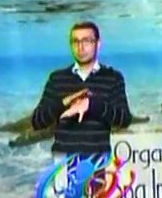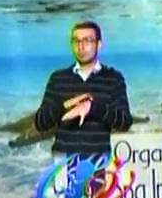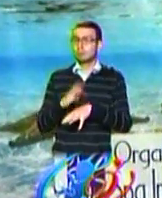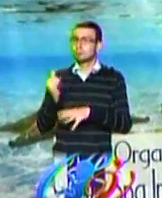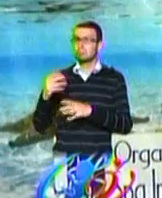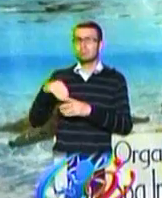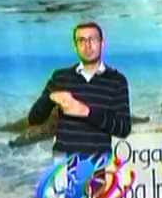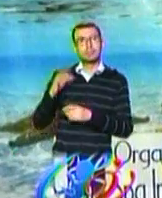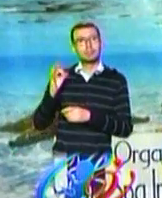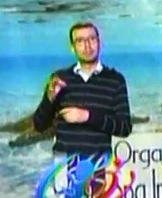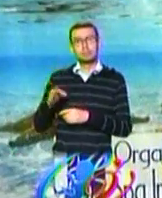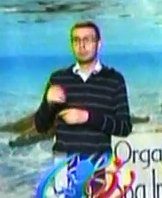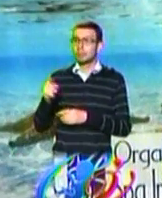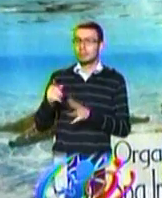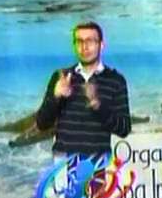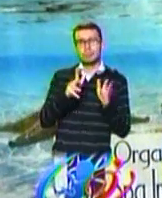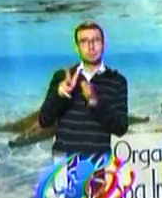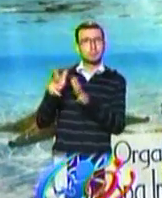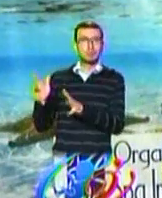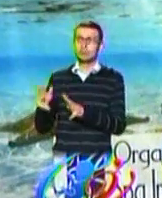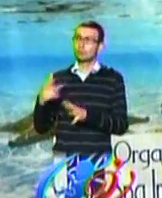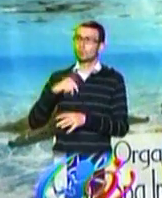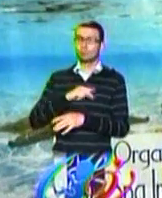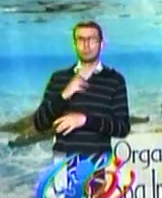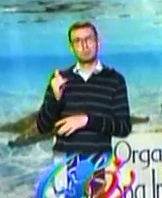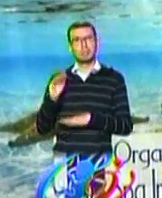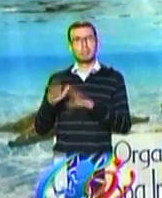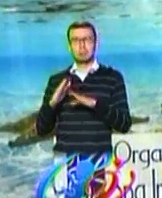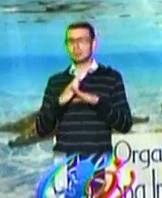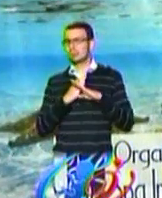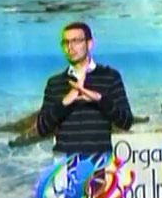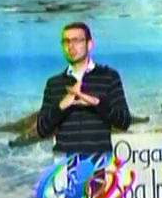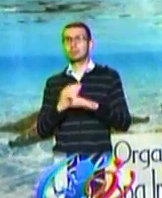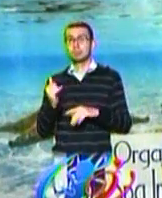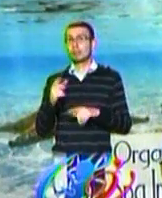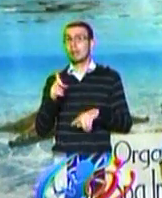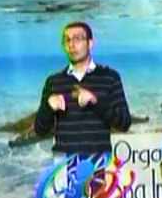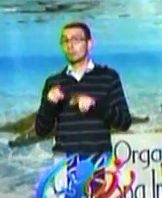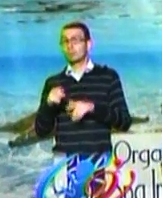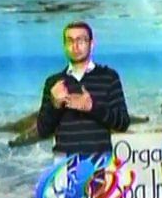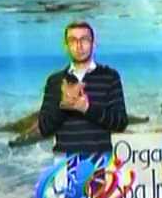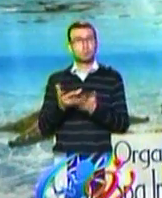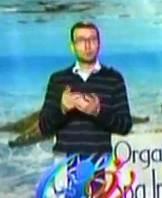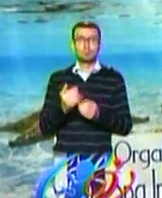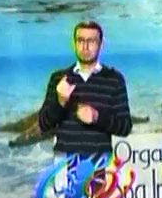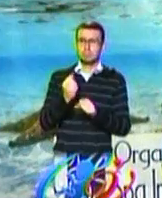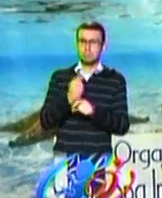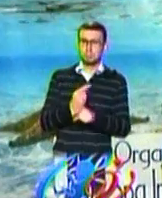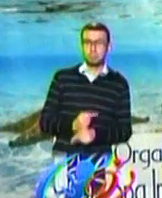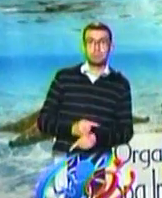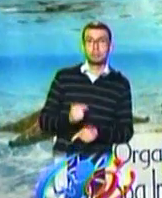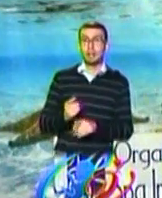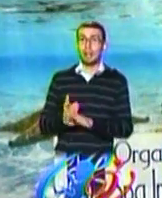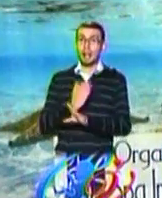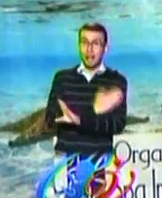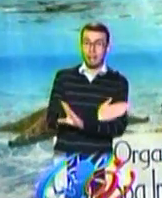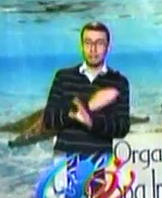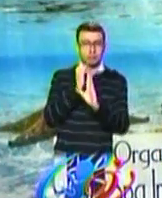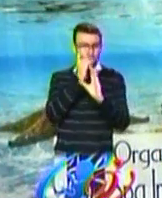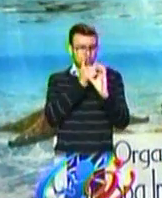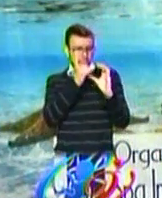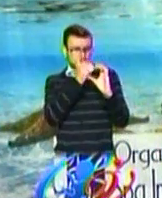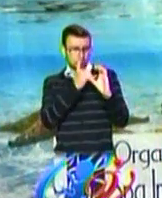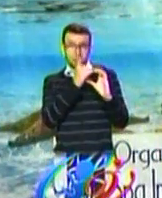de la formación ortodoxa, reacios a muchos procedimientos que están descritos antes del microscopio, porque